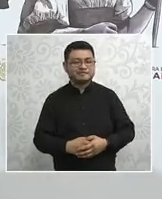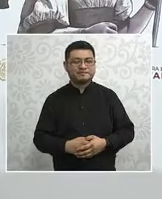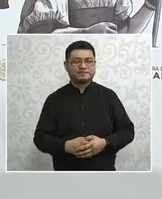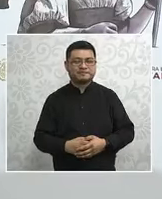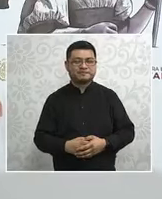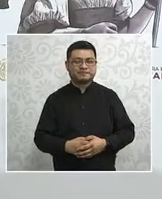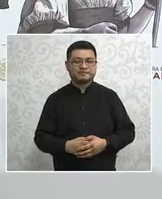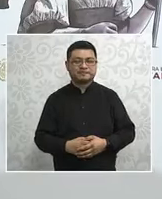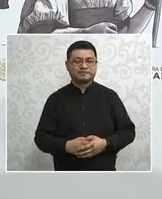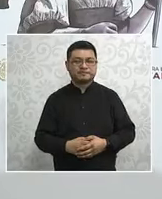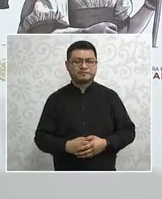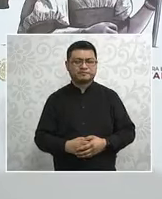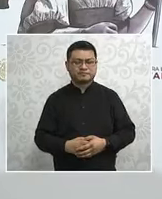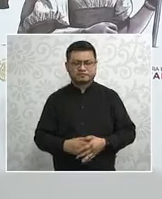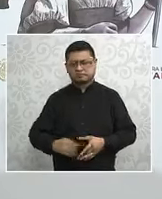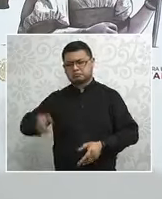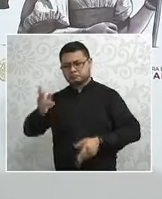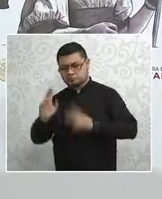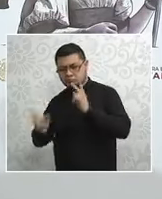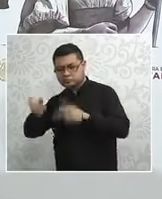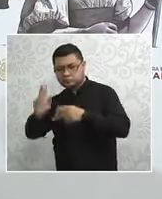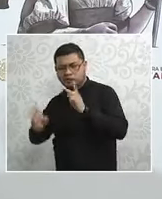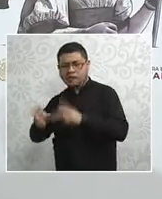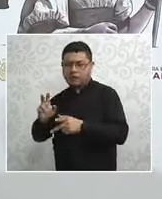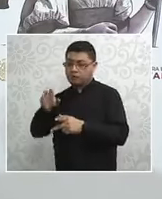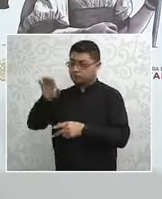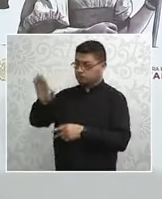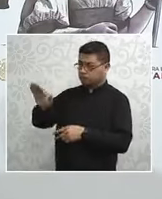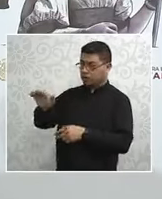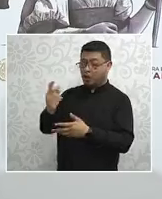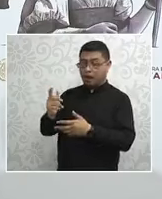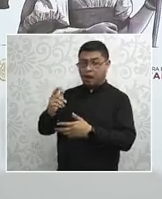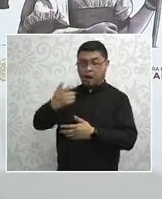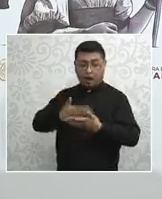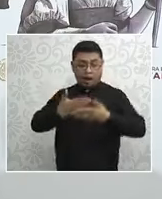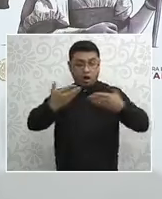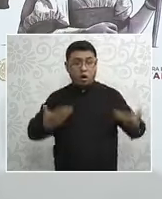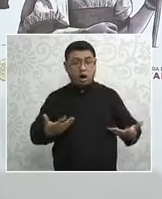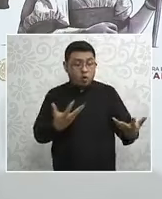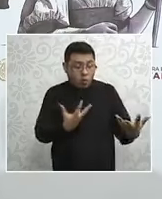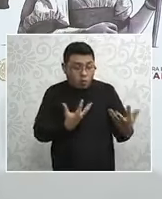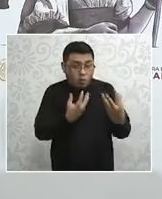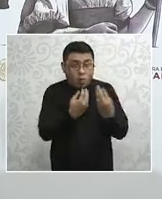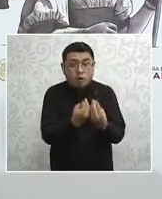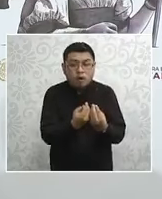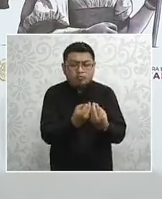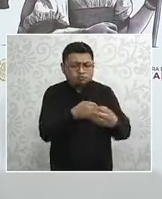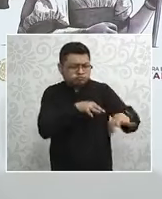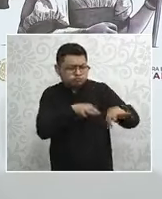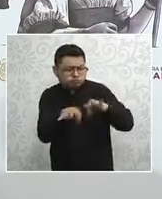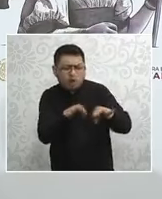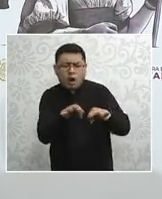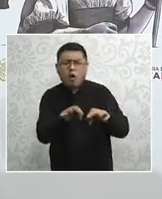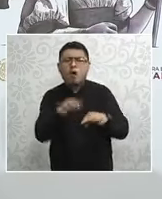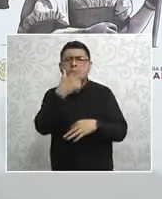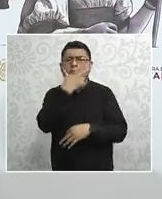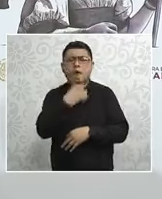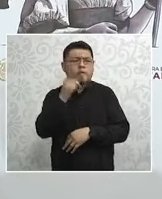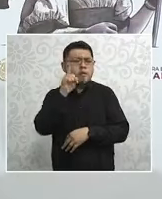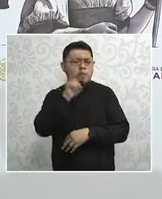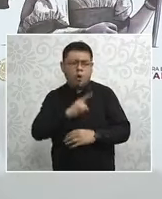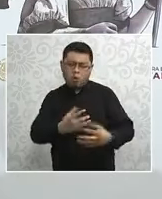transición decía que estamos construyendo juntos juntas y juntos el